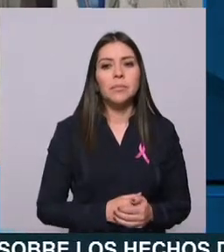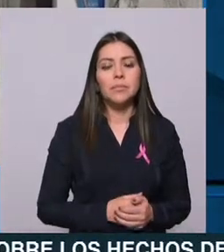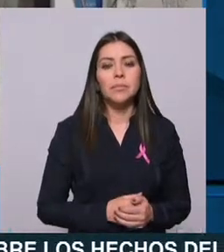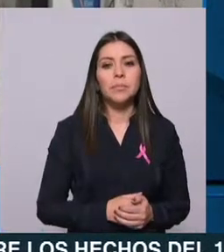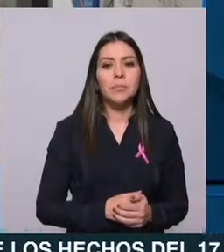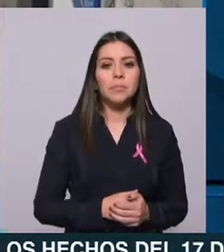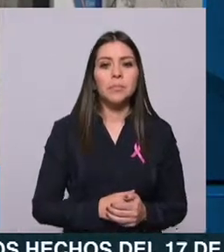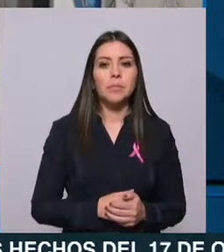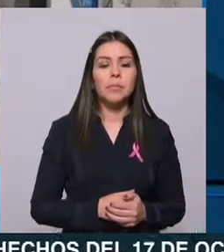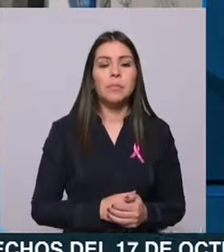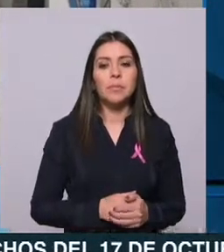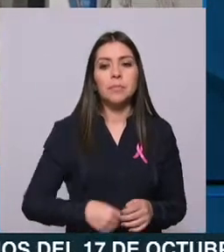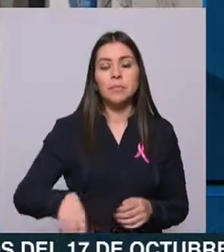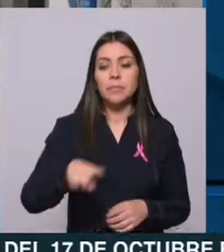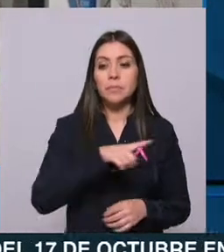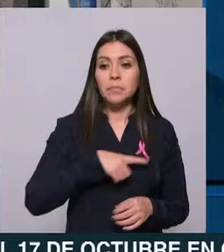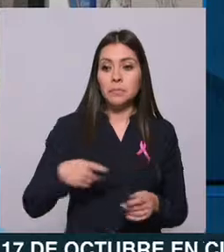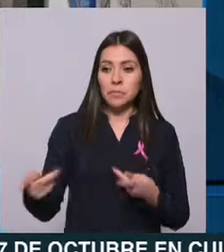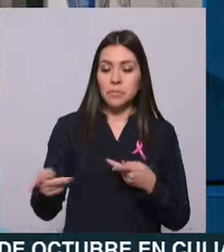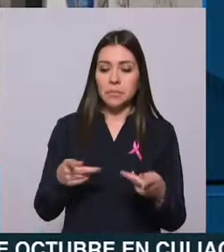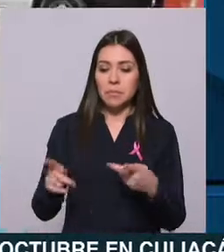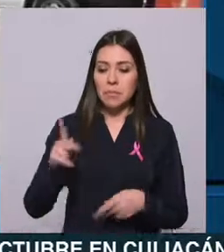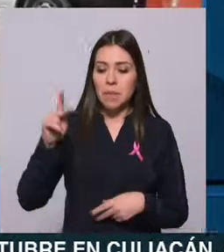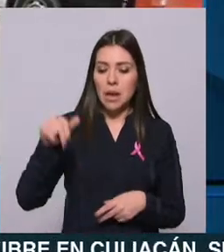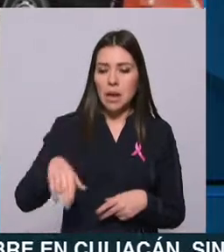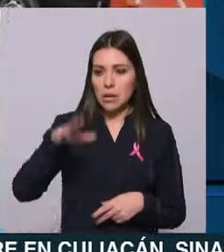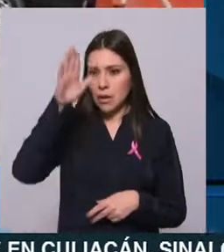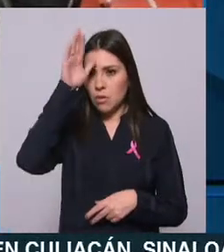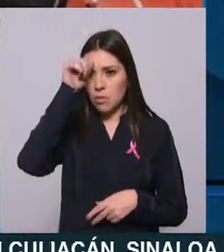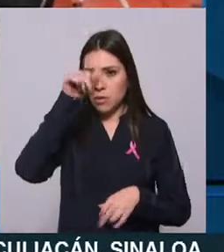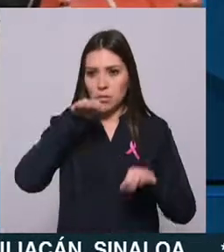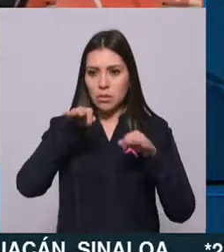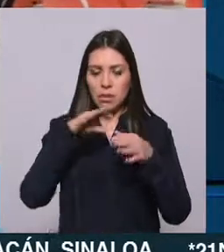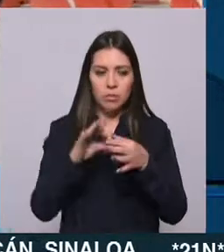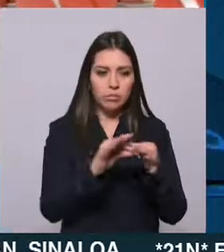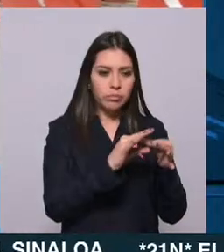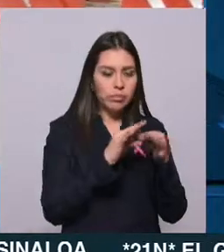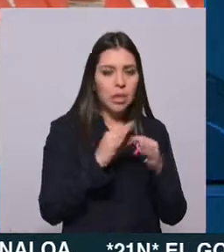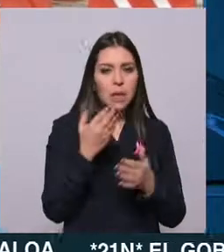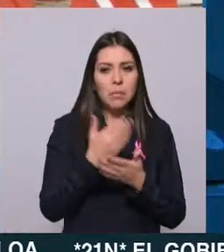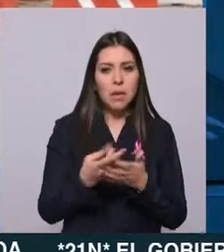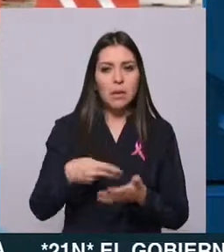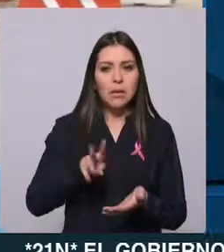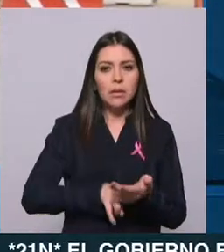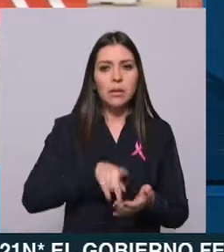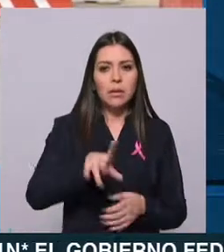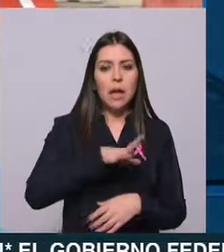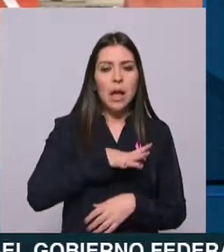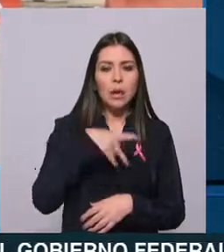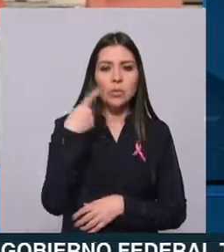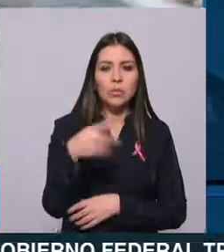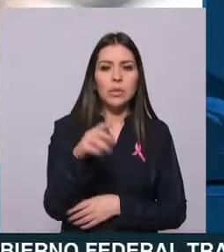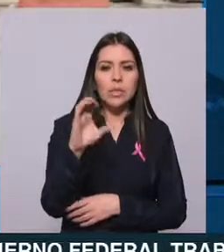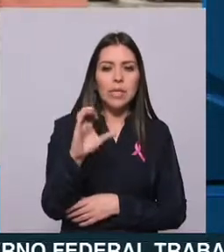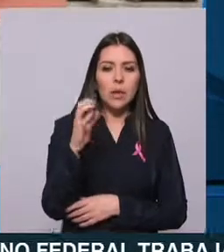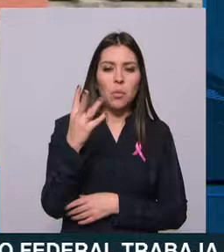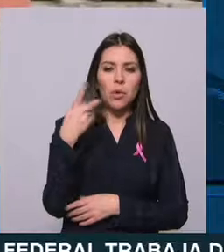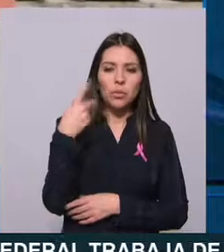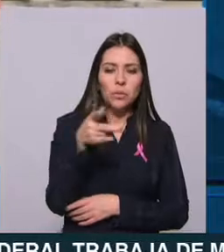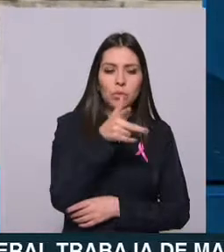de coordinación, pero además tenemos nuestro propio centro de monitoreo, nuestro C4 de 500